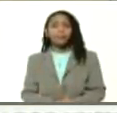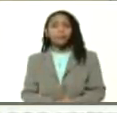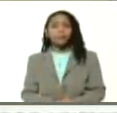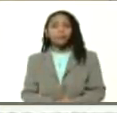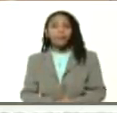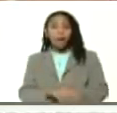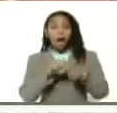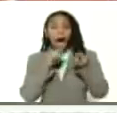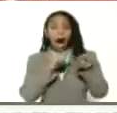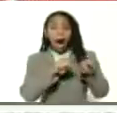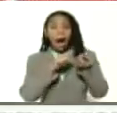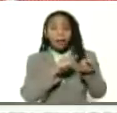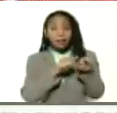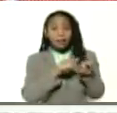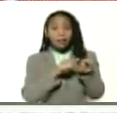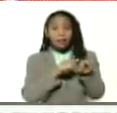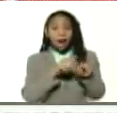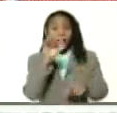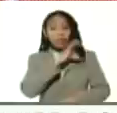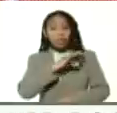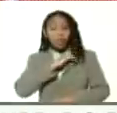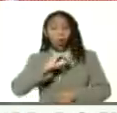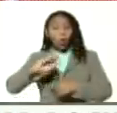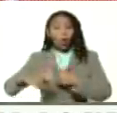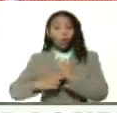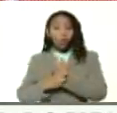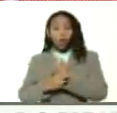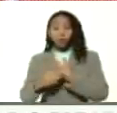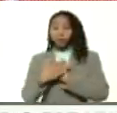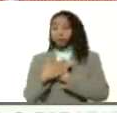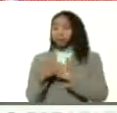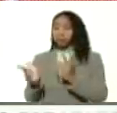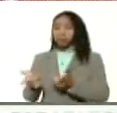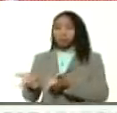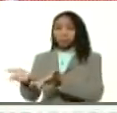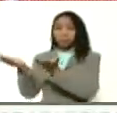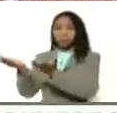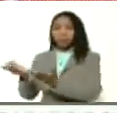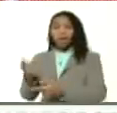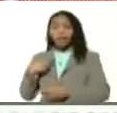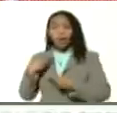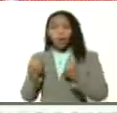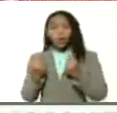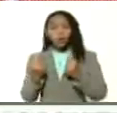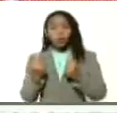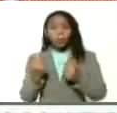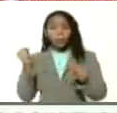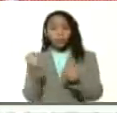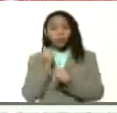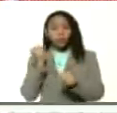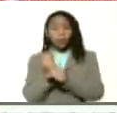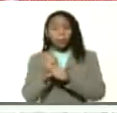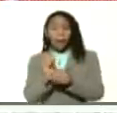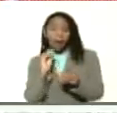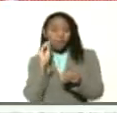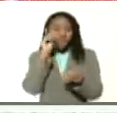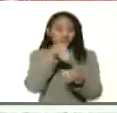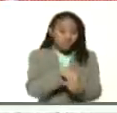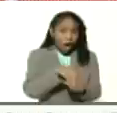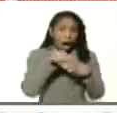De allí, el señor Guaidó dispuso de recursos para la operación Gedeón para la invasión de